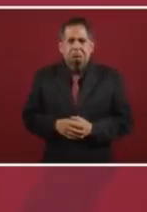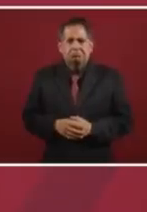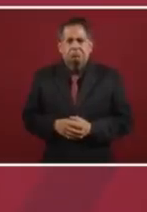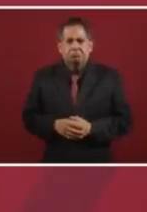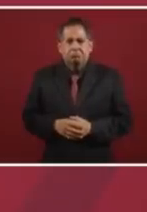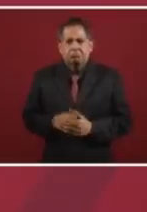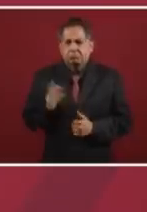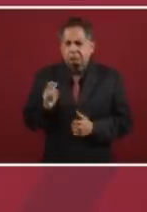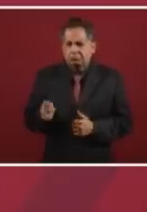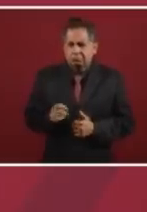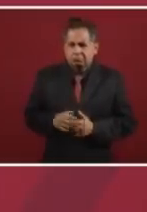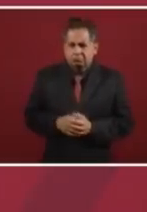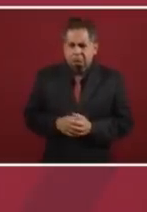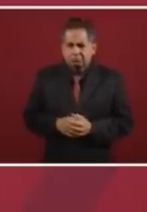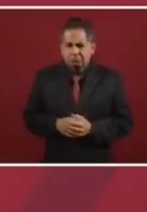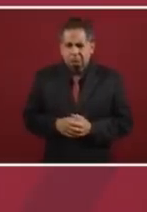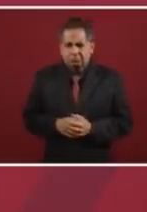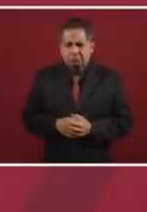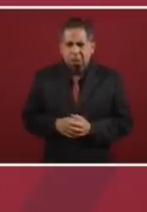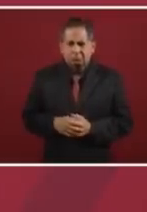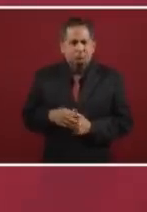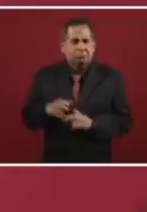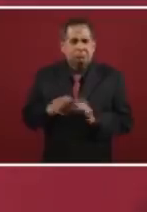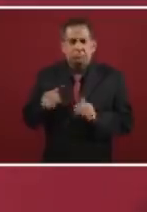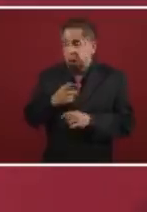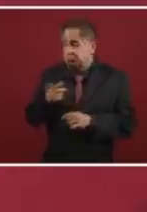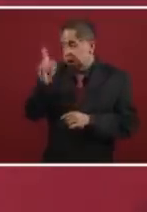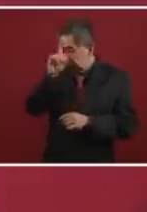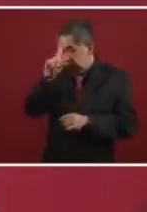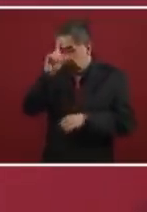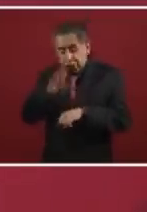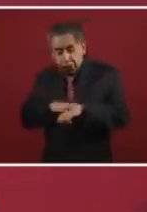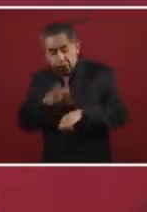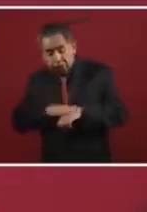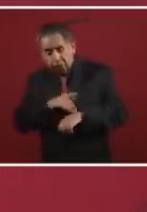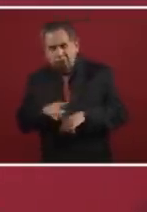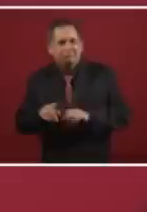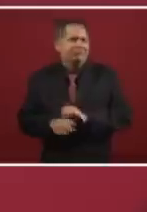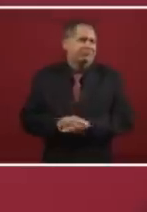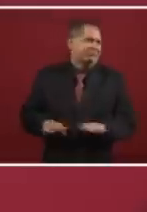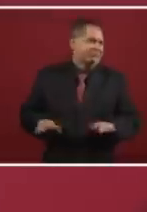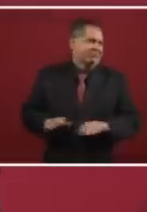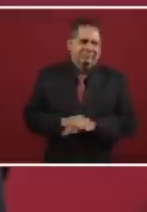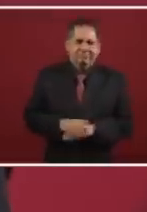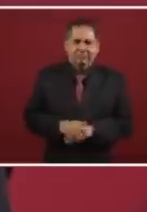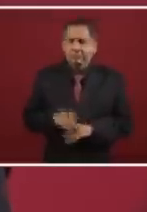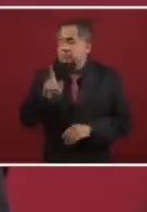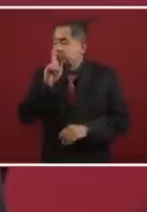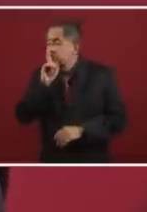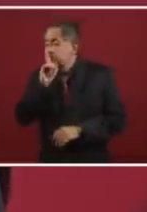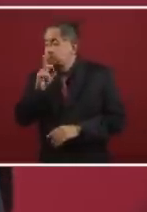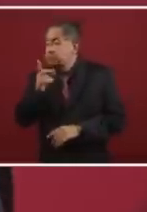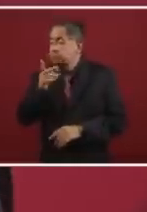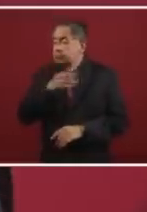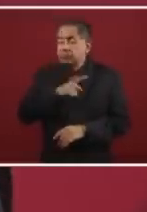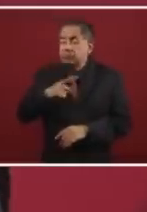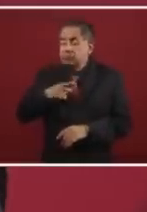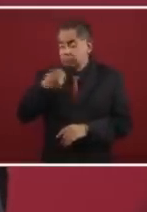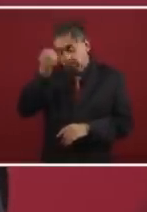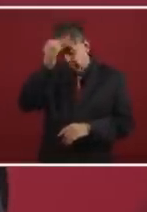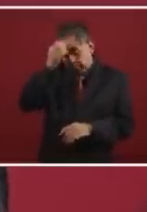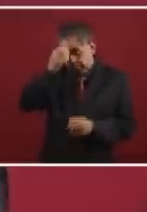no hay ninguna recomendación yo no les digo no hablen y